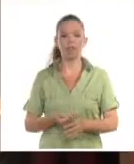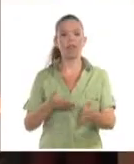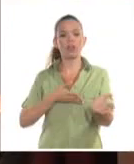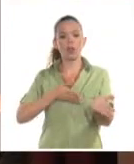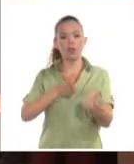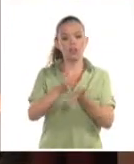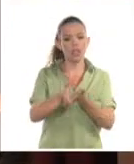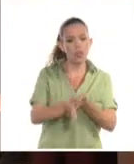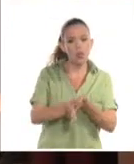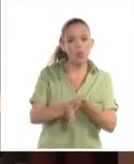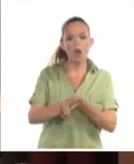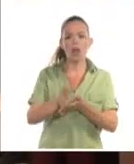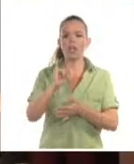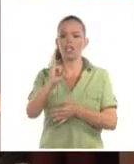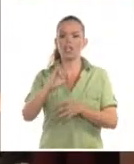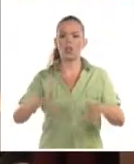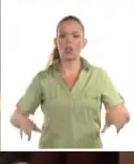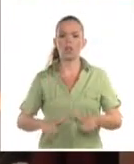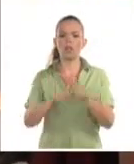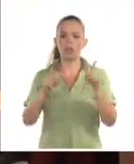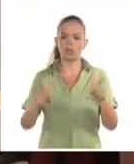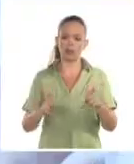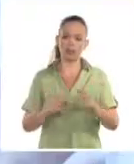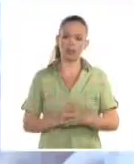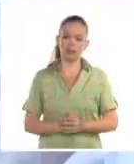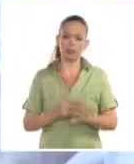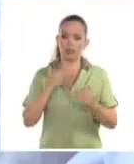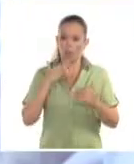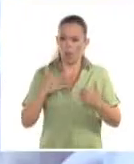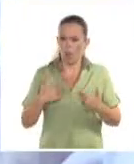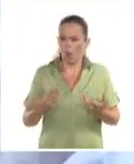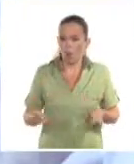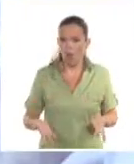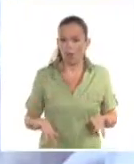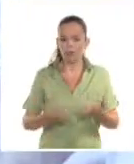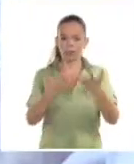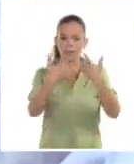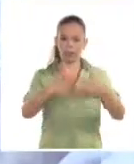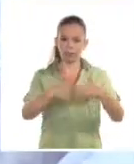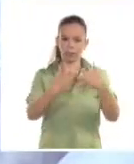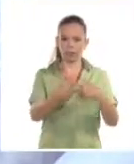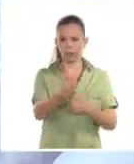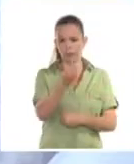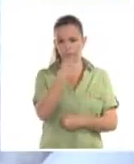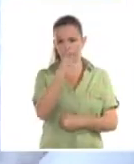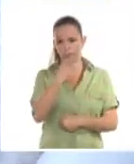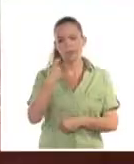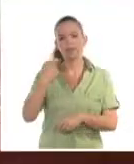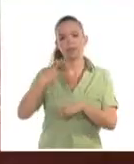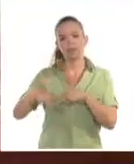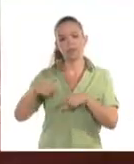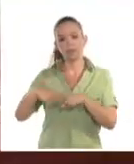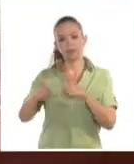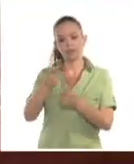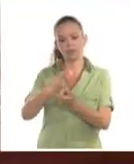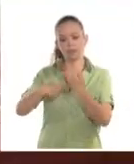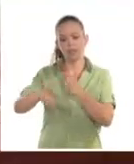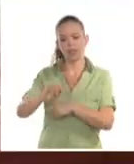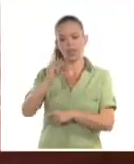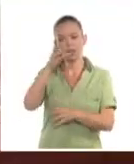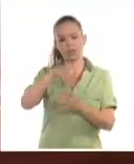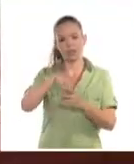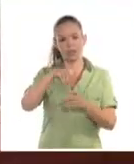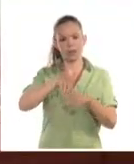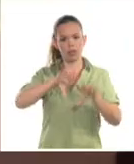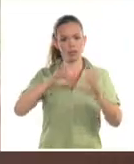incumplimientos en sectores como la producción de alimentos la exportación de bienes y servicios y los ingresos totales el turismo